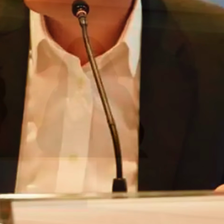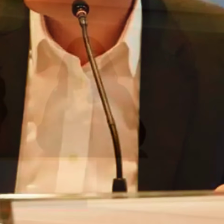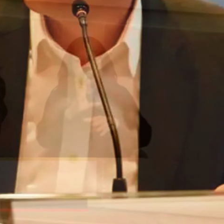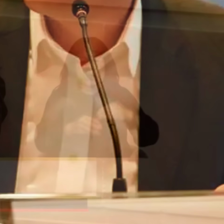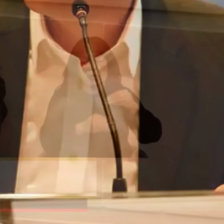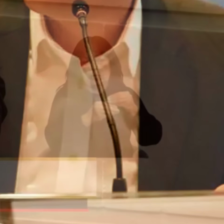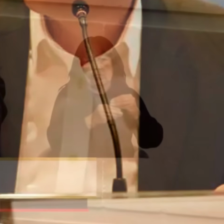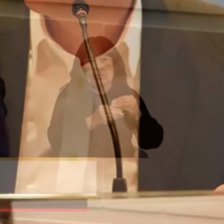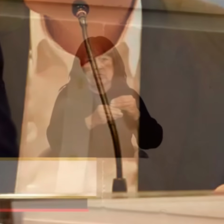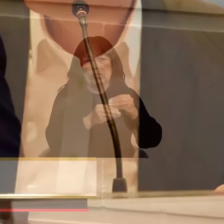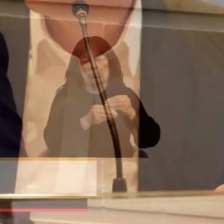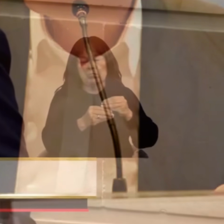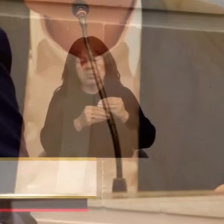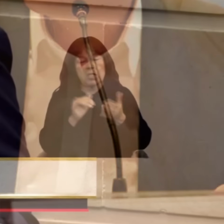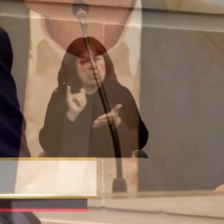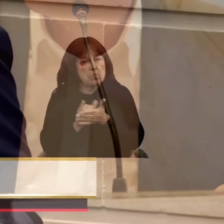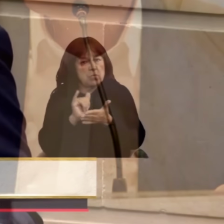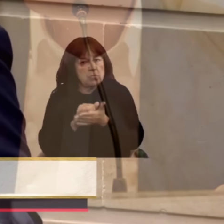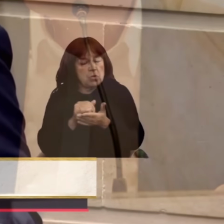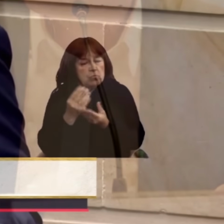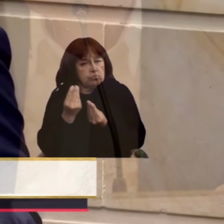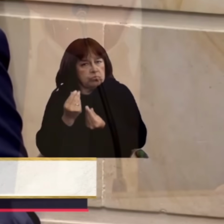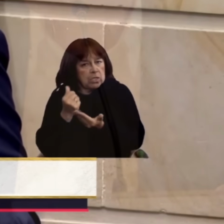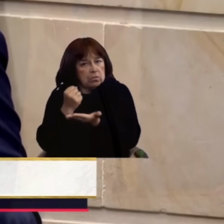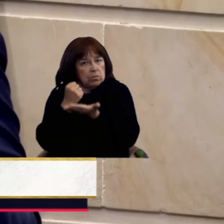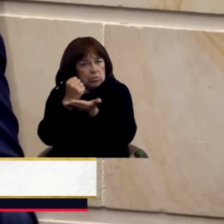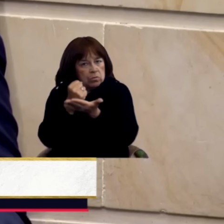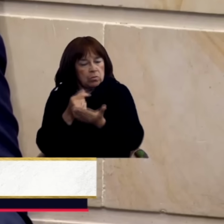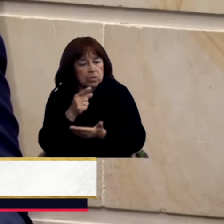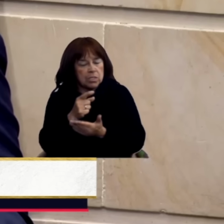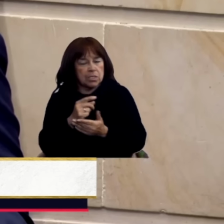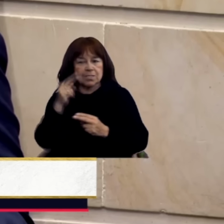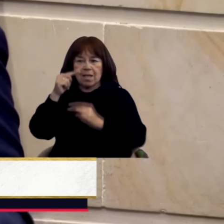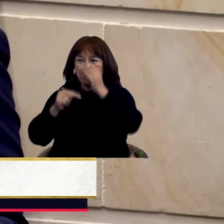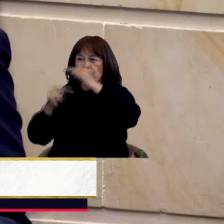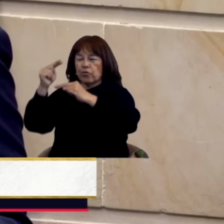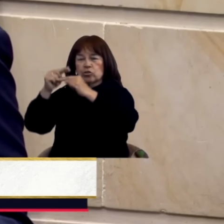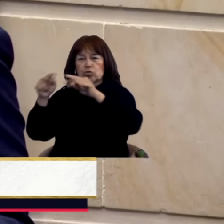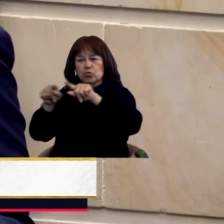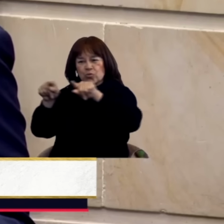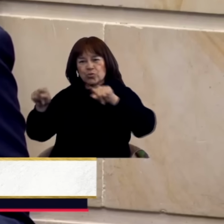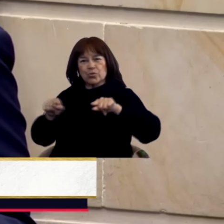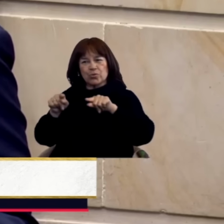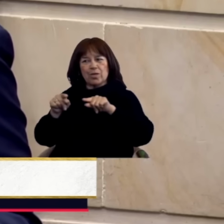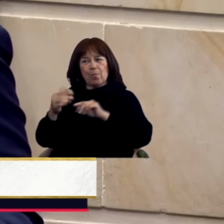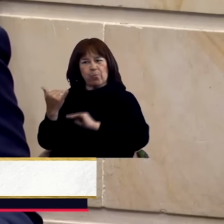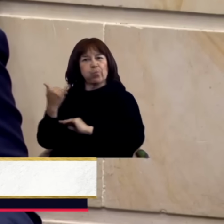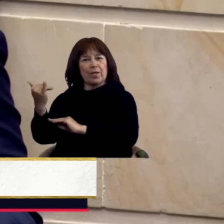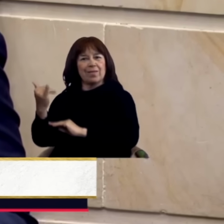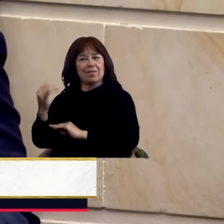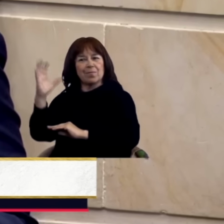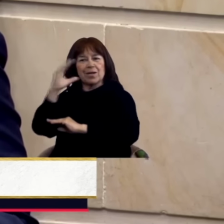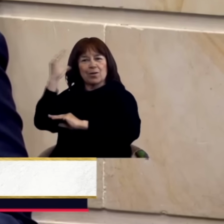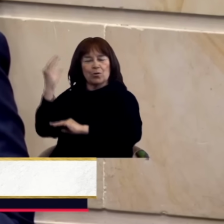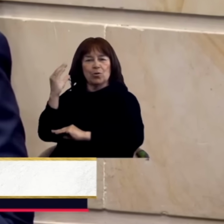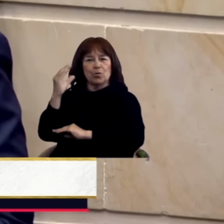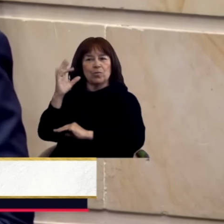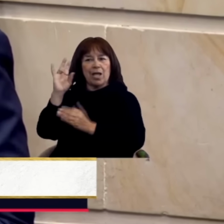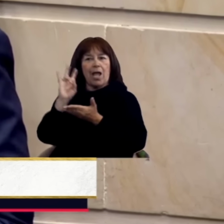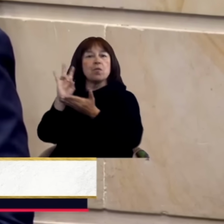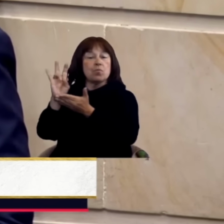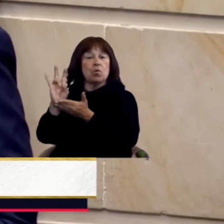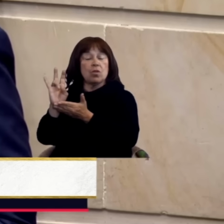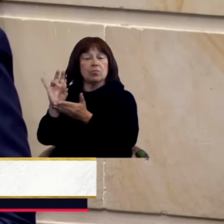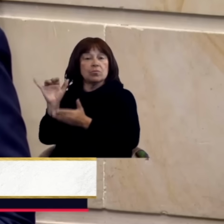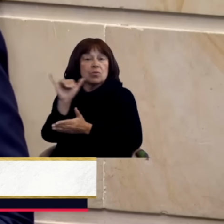de pasaportes, el canciller Luis Gilberto Murillo respondió a los cuestionamientos planteados por los senadores. Al final de su intervención,